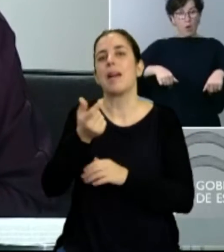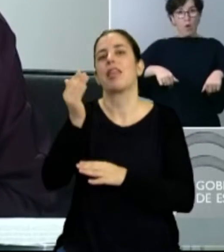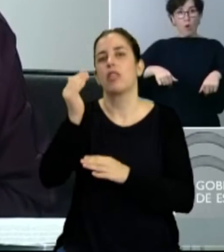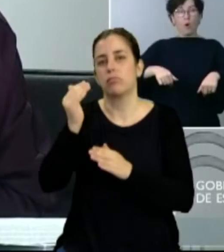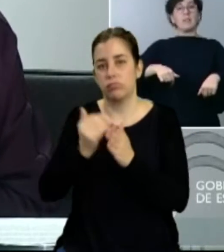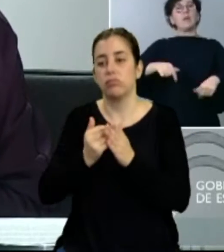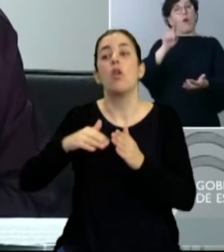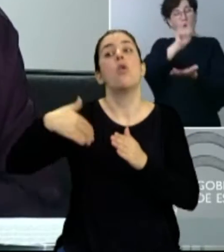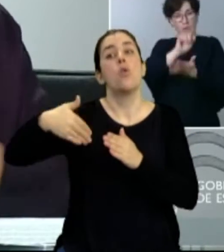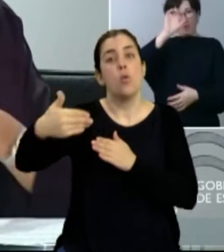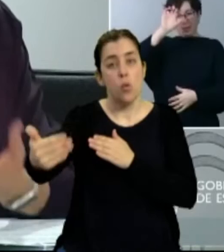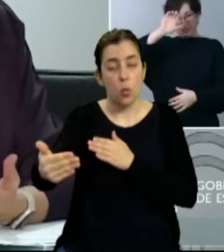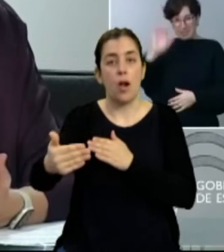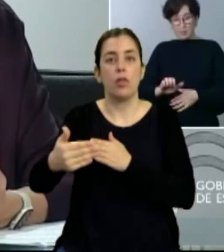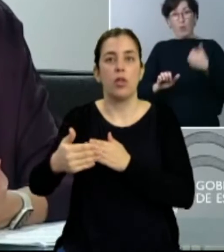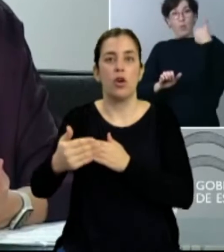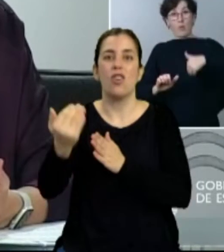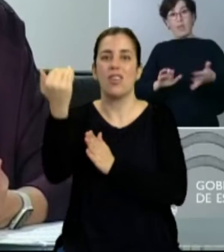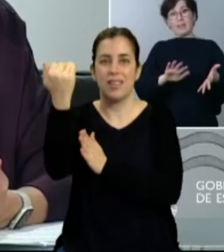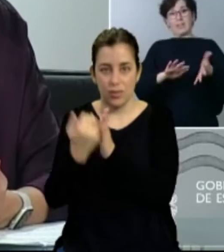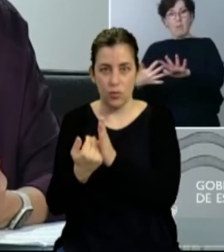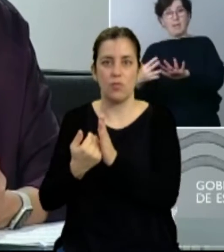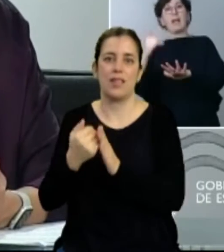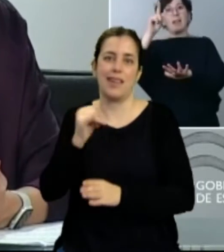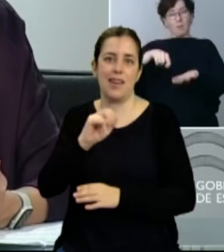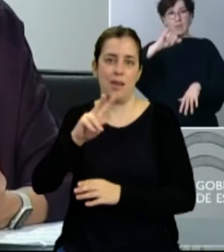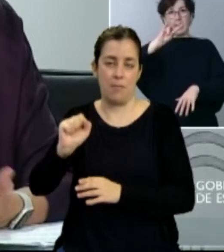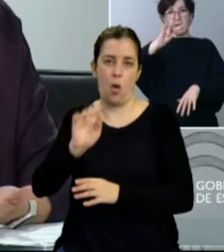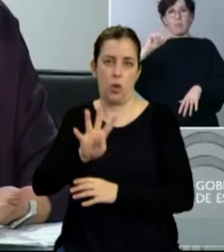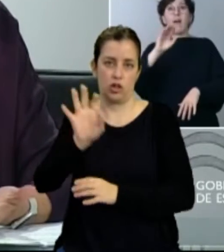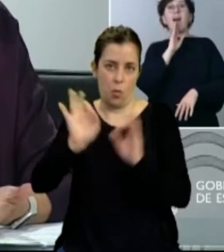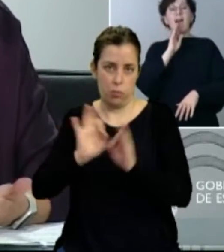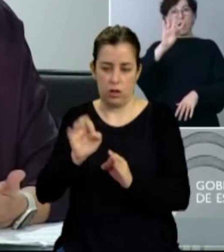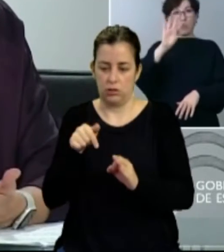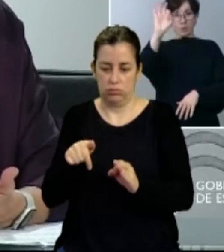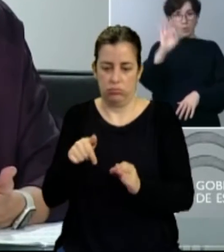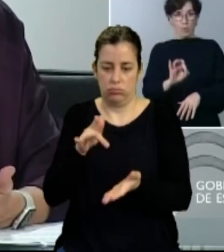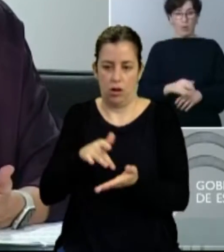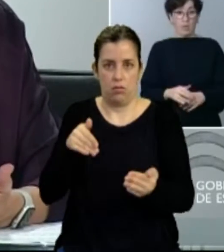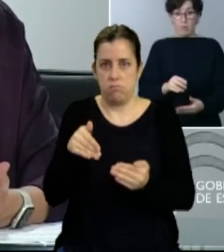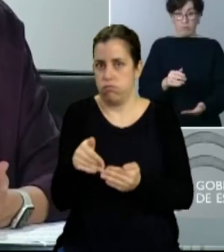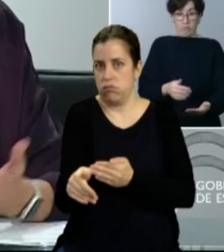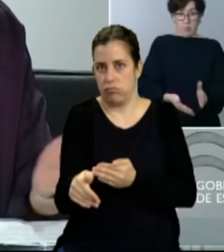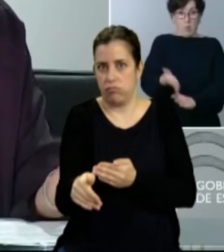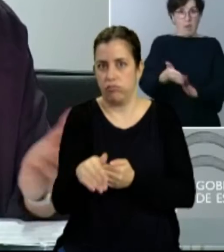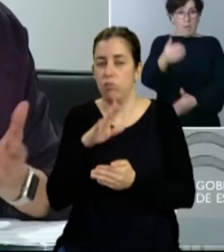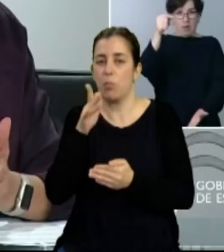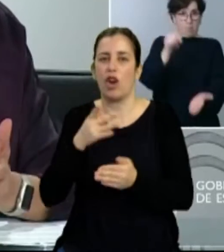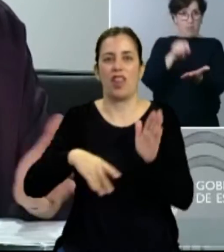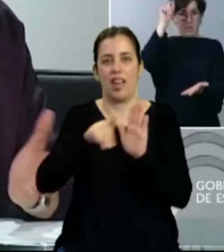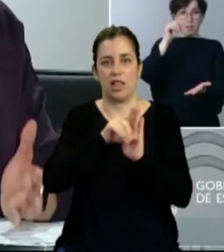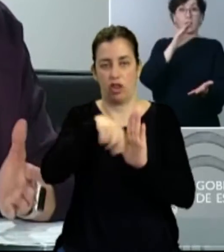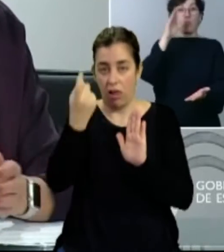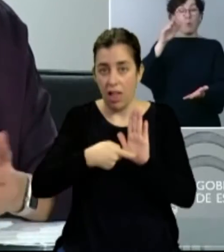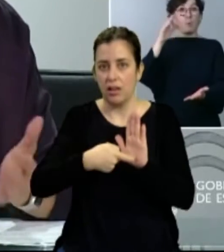cuando sea efectiva esta rebaja del IVA al 4%. Y esto será de inmediato, puesto que la entrada en vigor del decreto ley, como